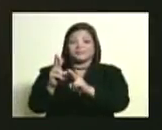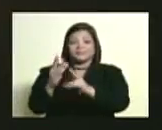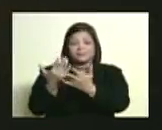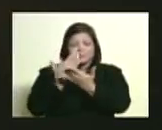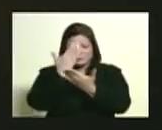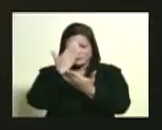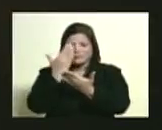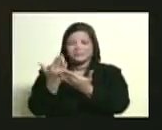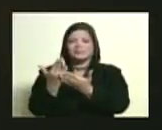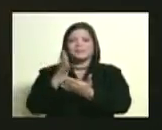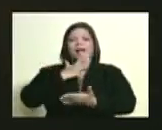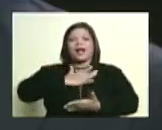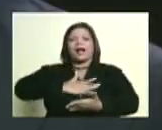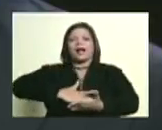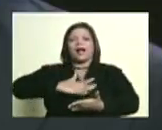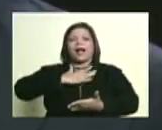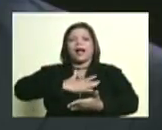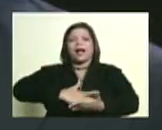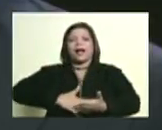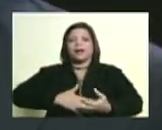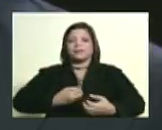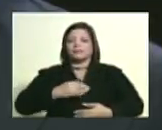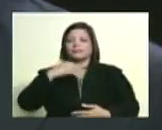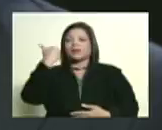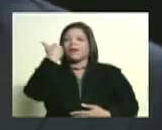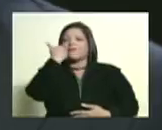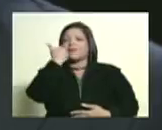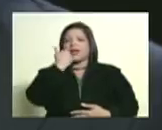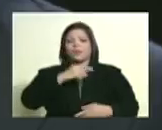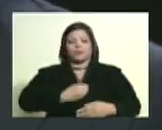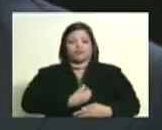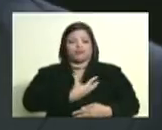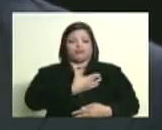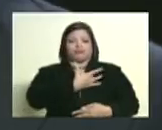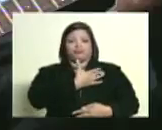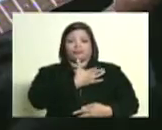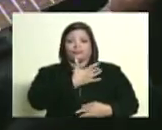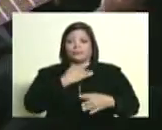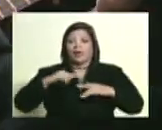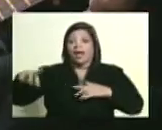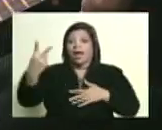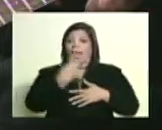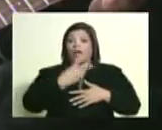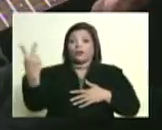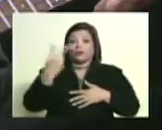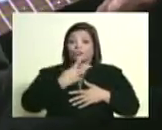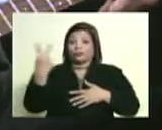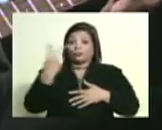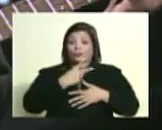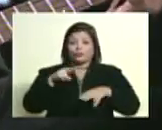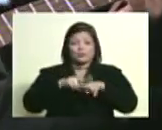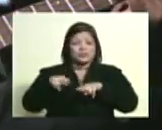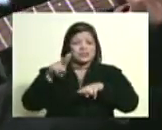de calmar esta fiebre que nos devora como a dos